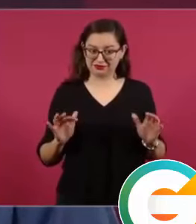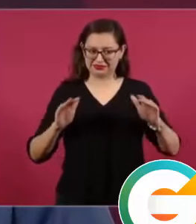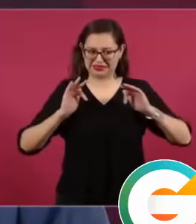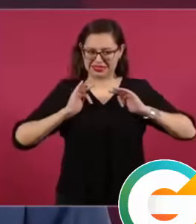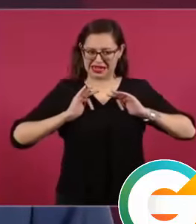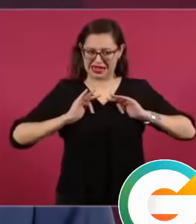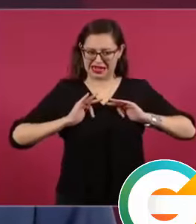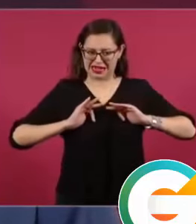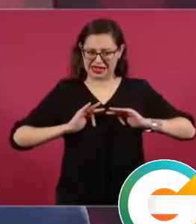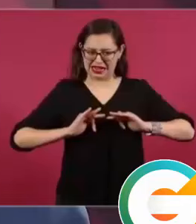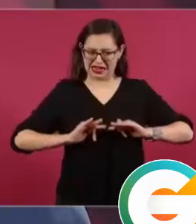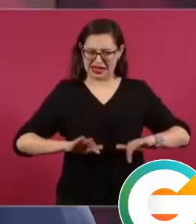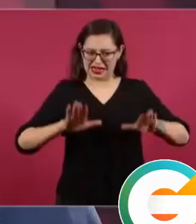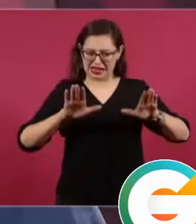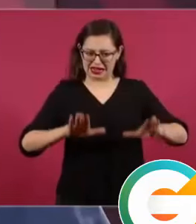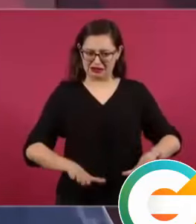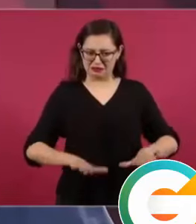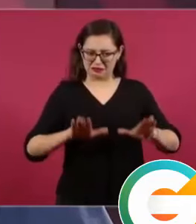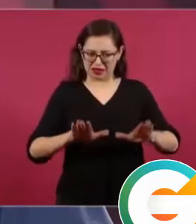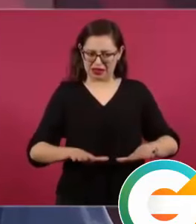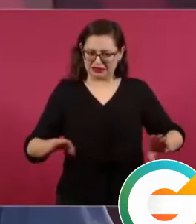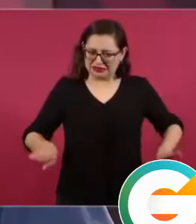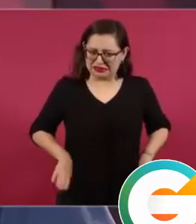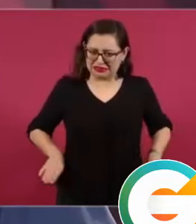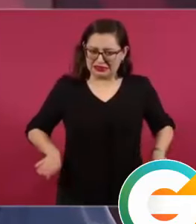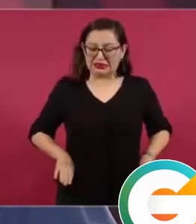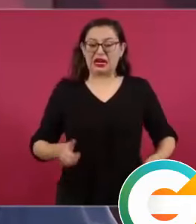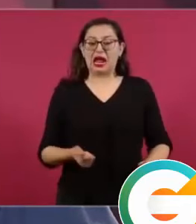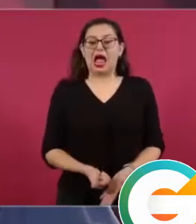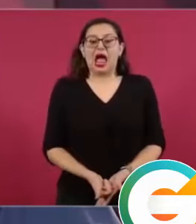serénense, ayuden.